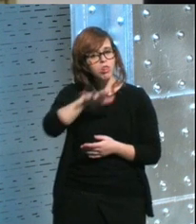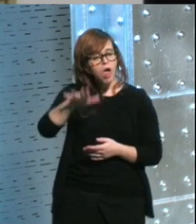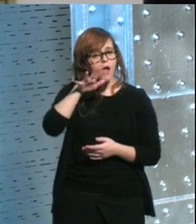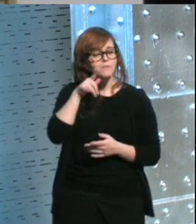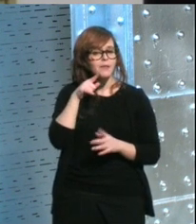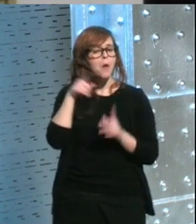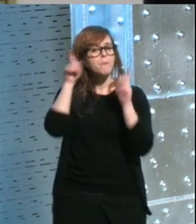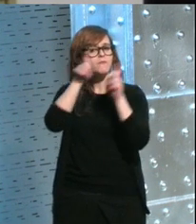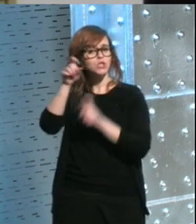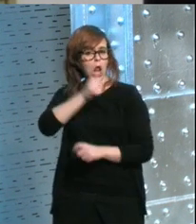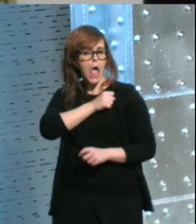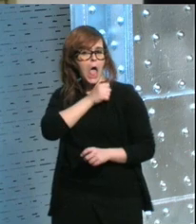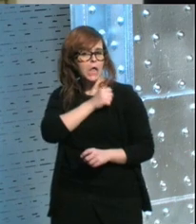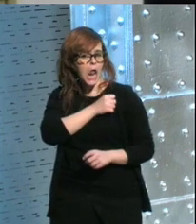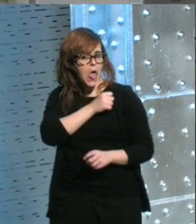que son ingenieros,